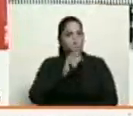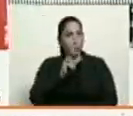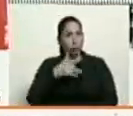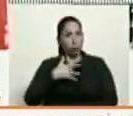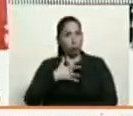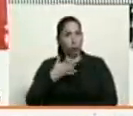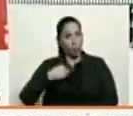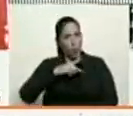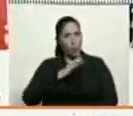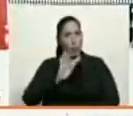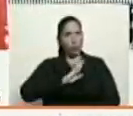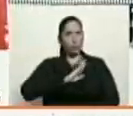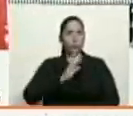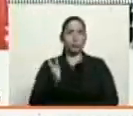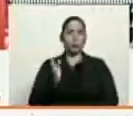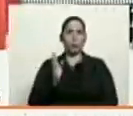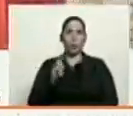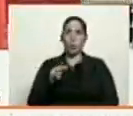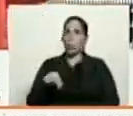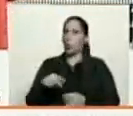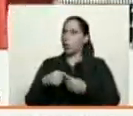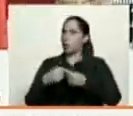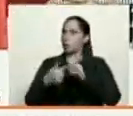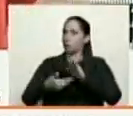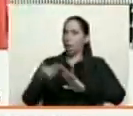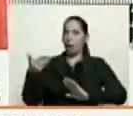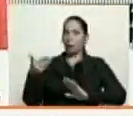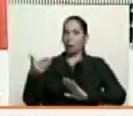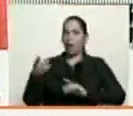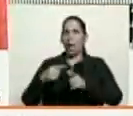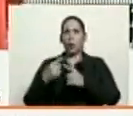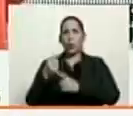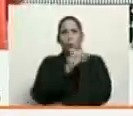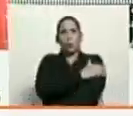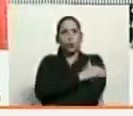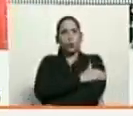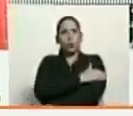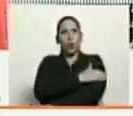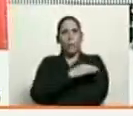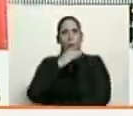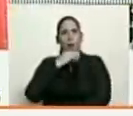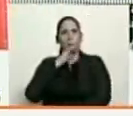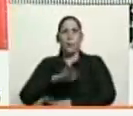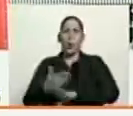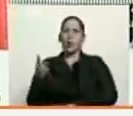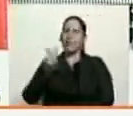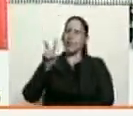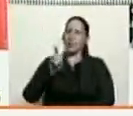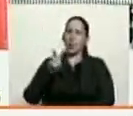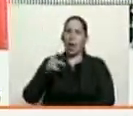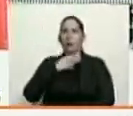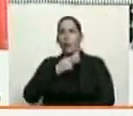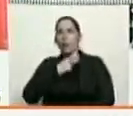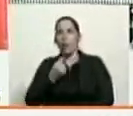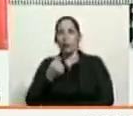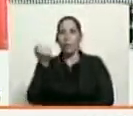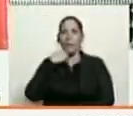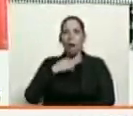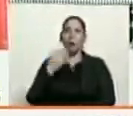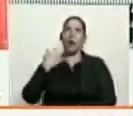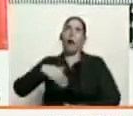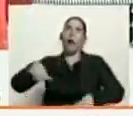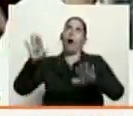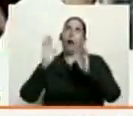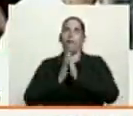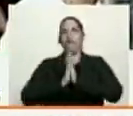es nuestro, y aquí no sale más nunca, pues. Entonces los escualios andan bravos porque al venezolano le gusta el mango. Por Dios, ¿quién no le va a gustar un mango, una cosa